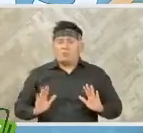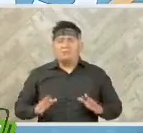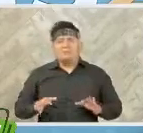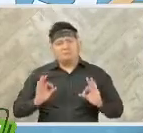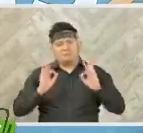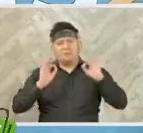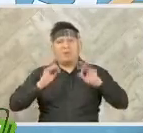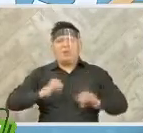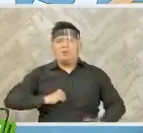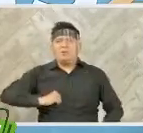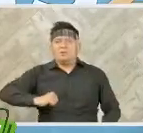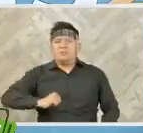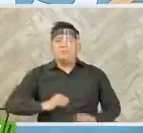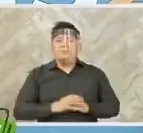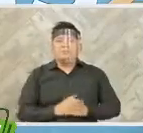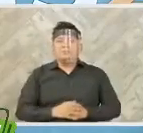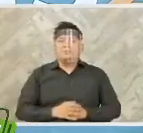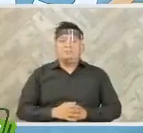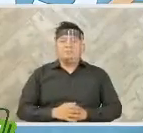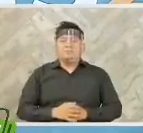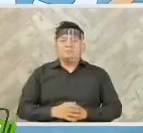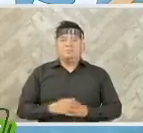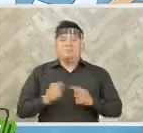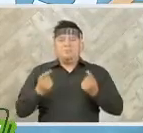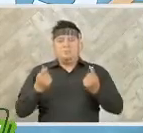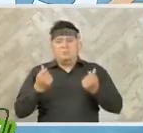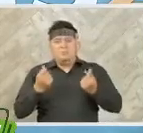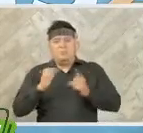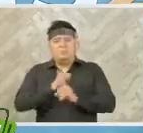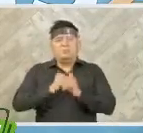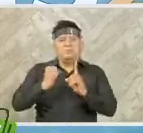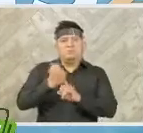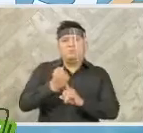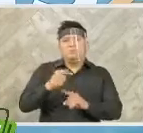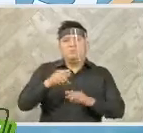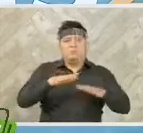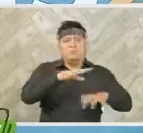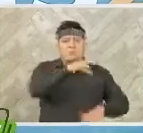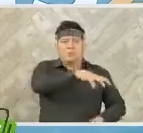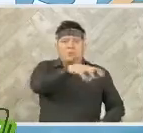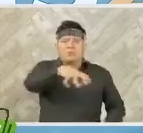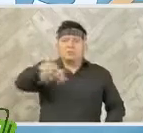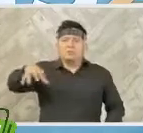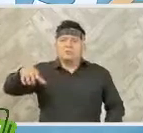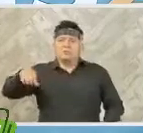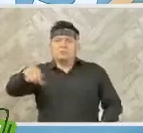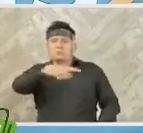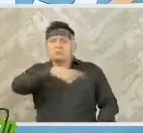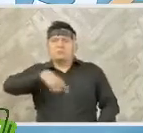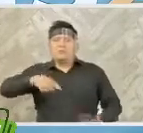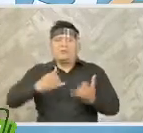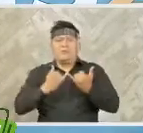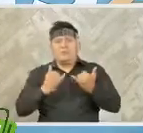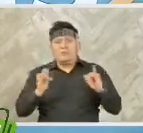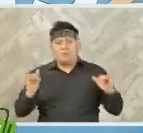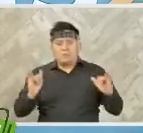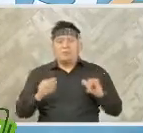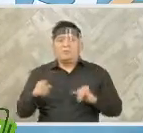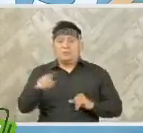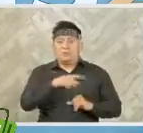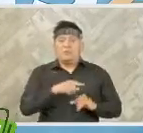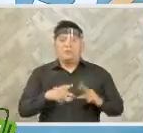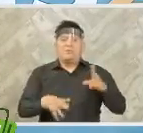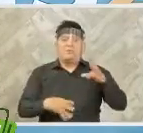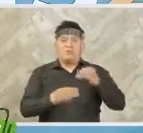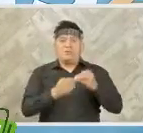derechos, la estabilización socioeconómica de los diferentes territorios donde se genera o germina como tal todos aquellos